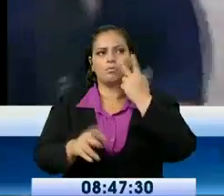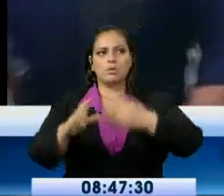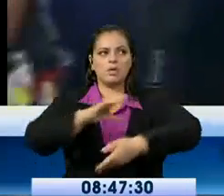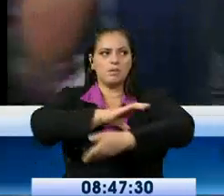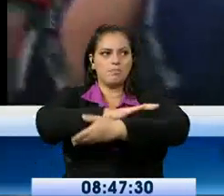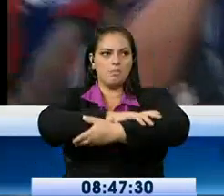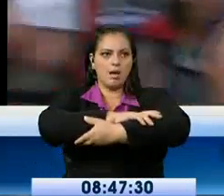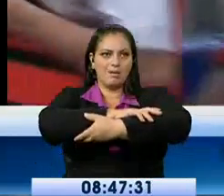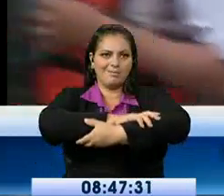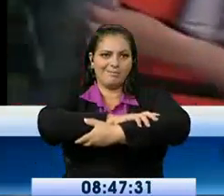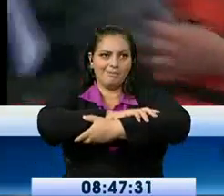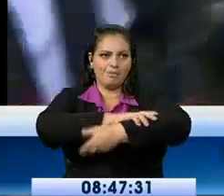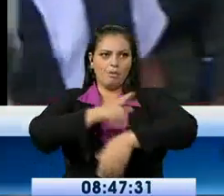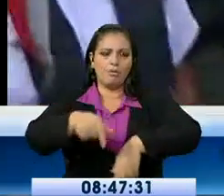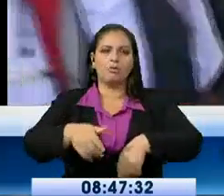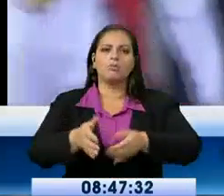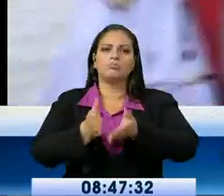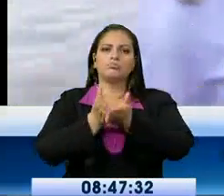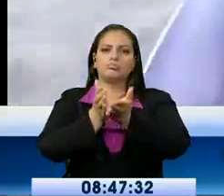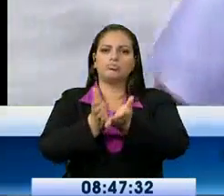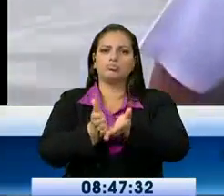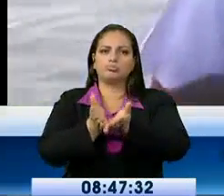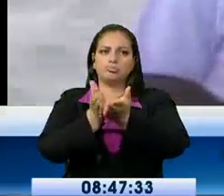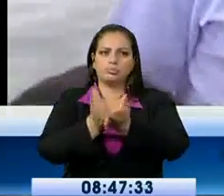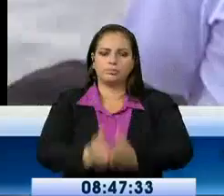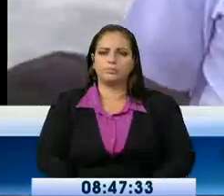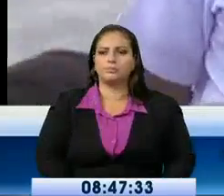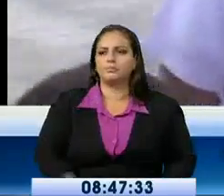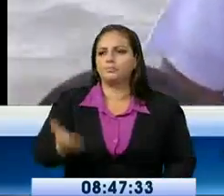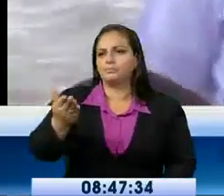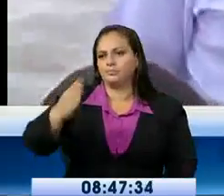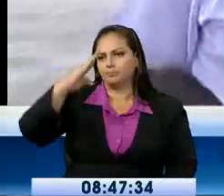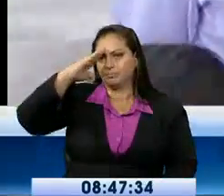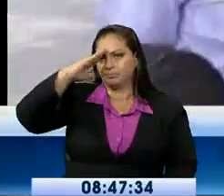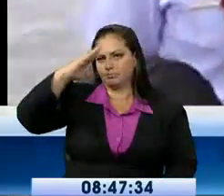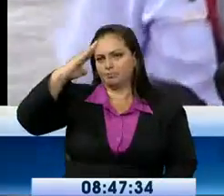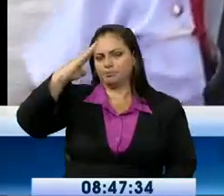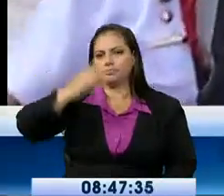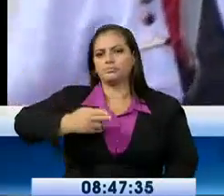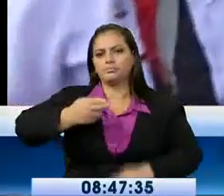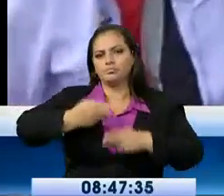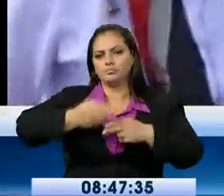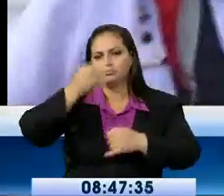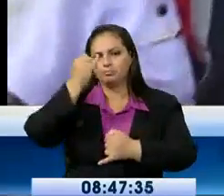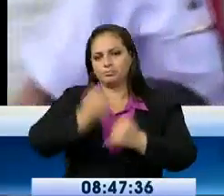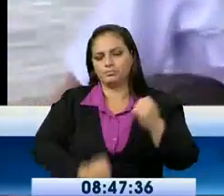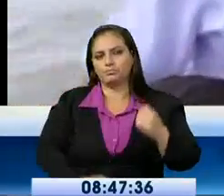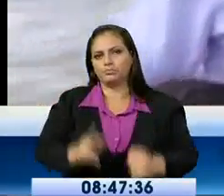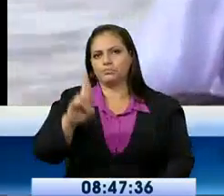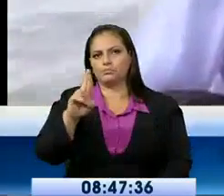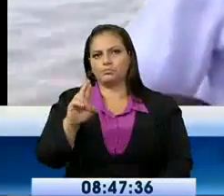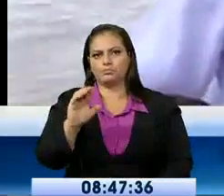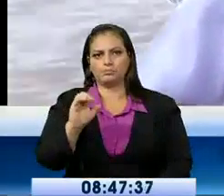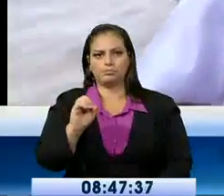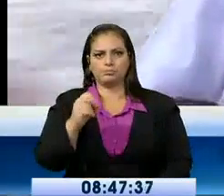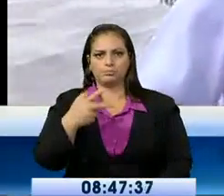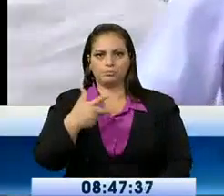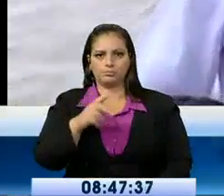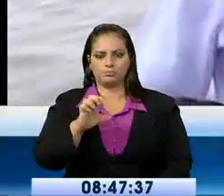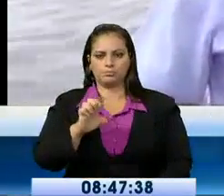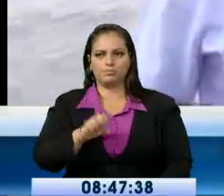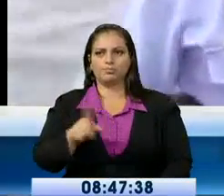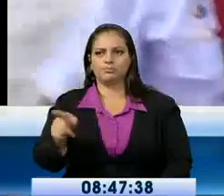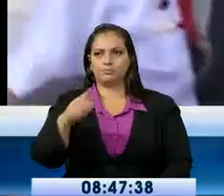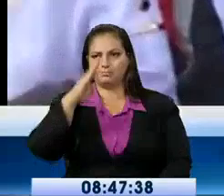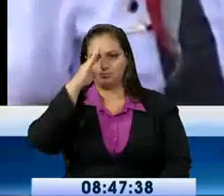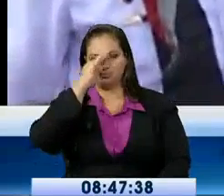vamos a dialogar con el capitán Rocha, quien nos va a brindar un poco más de información. Él es miembro de la Armada Nacional, quien nos va